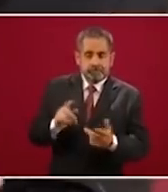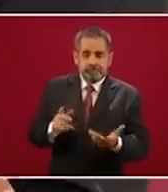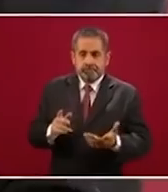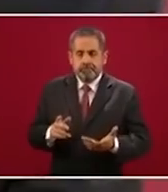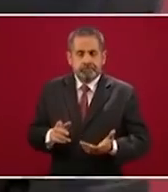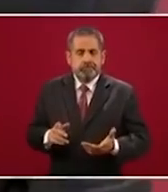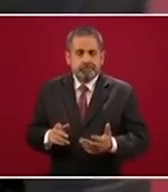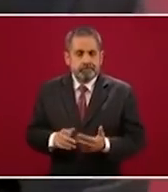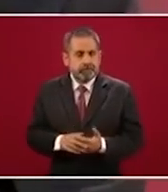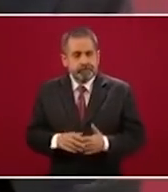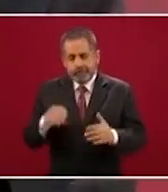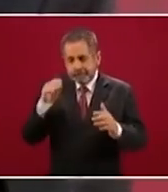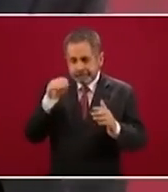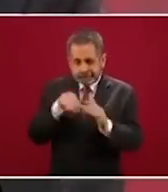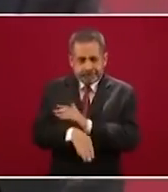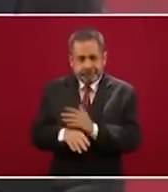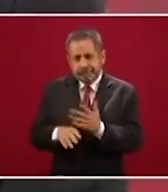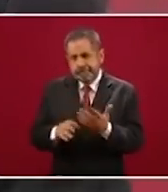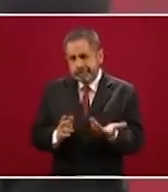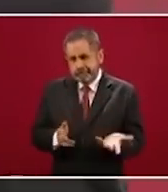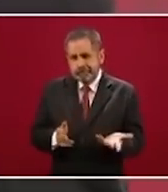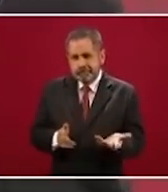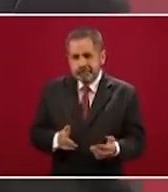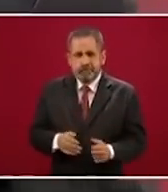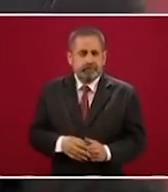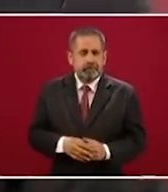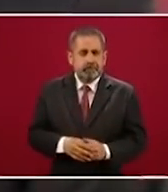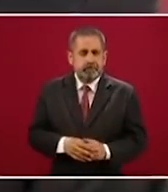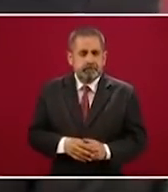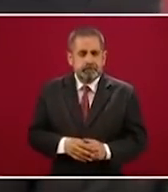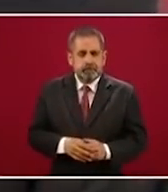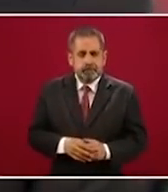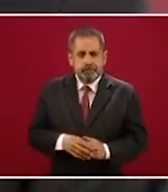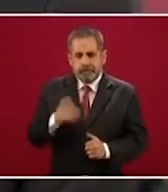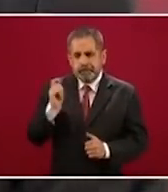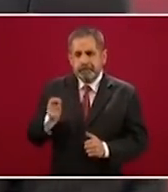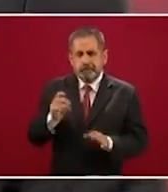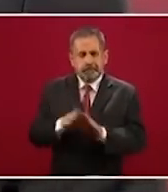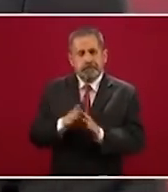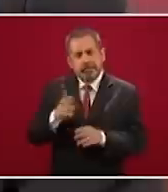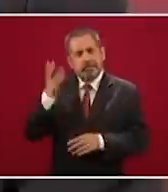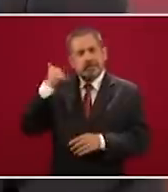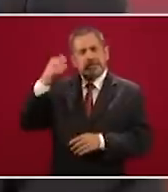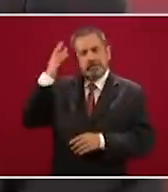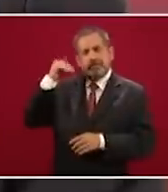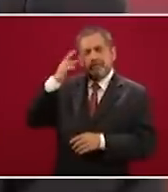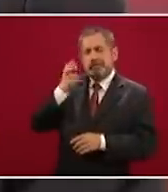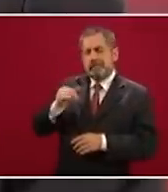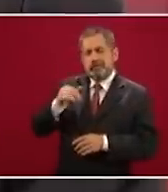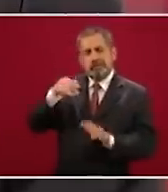con un desplome en la producción, como era la tendencia,